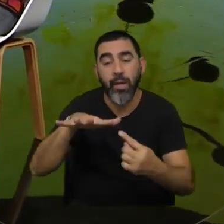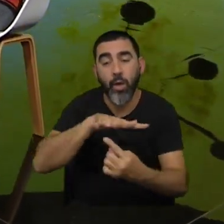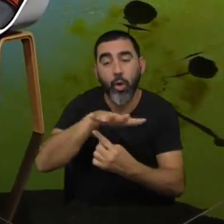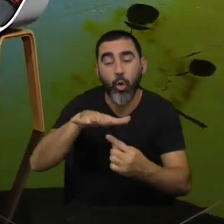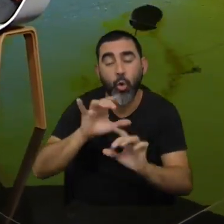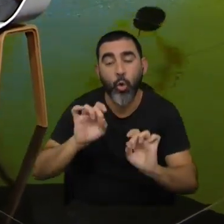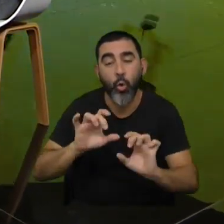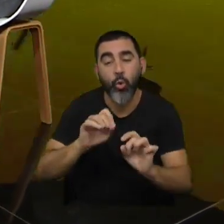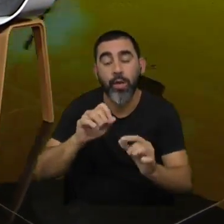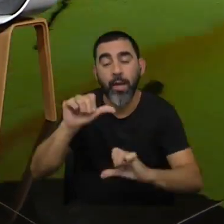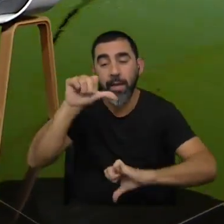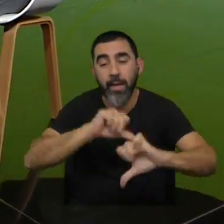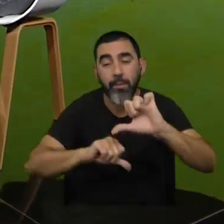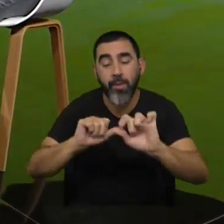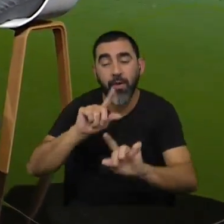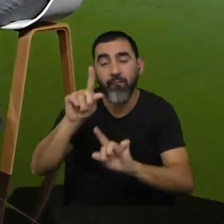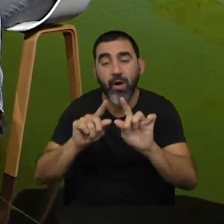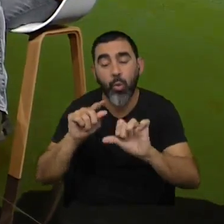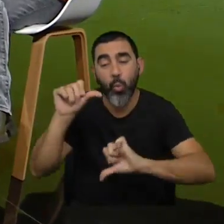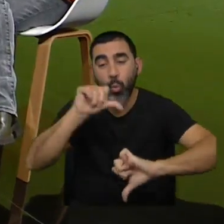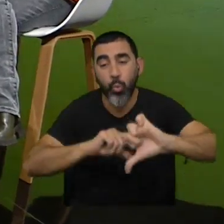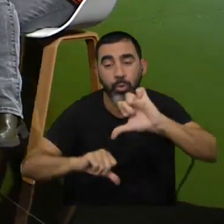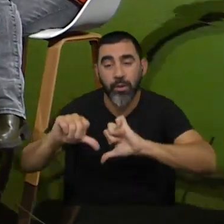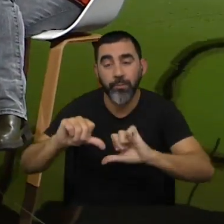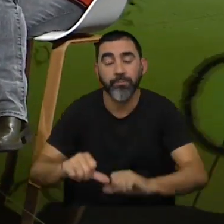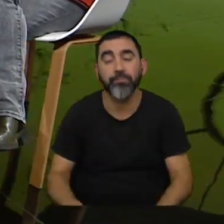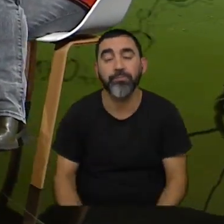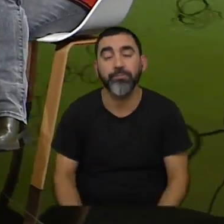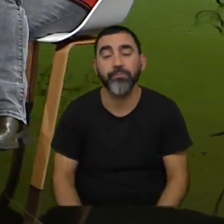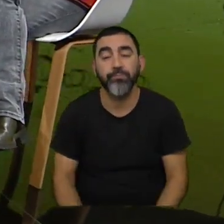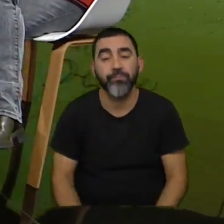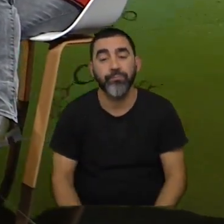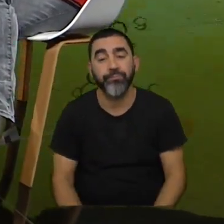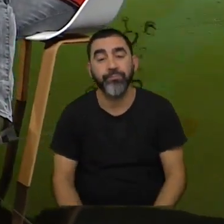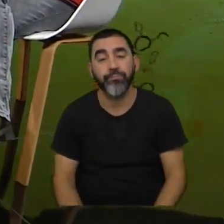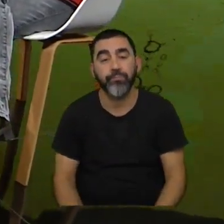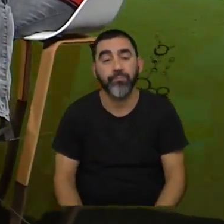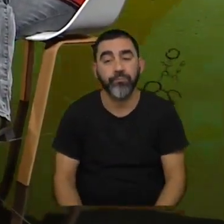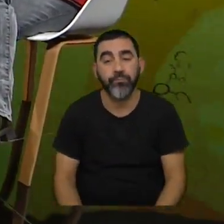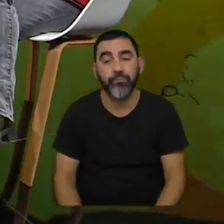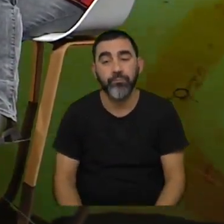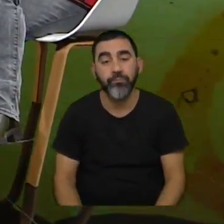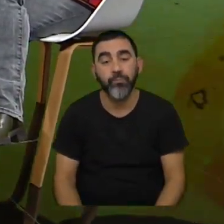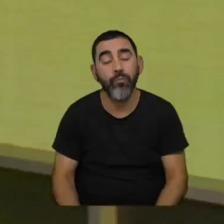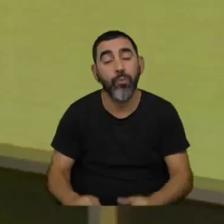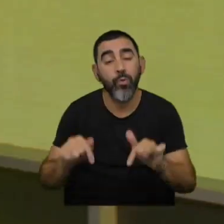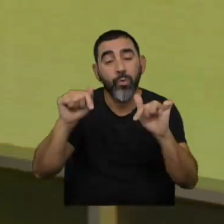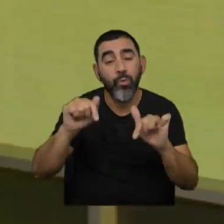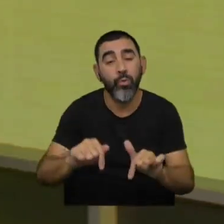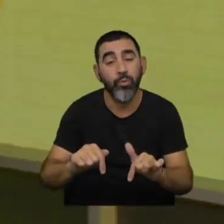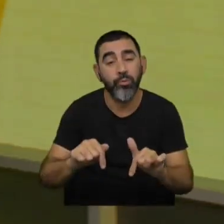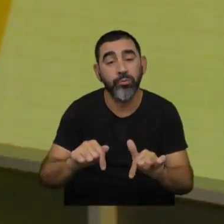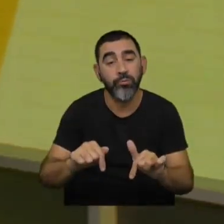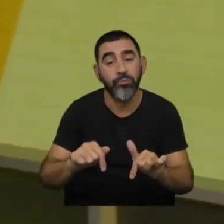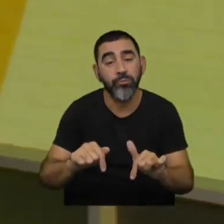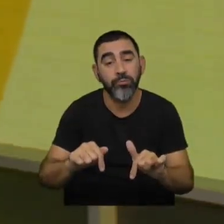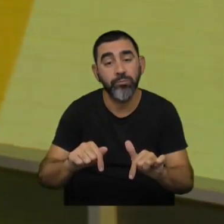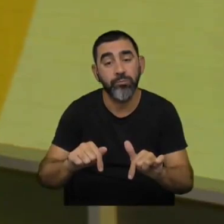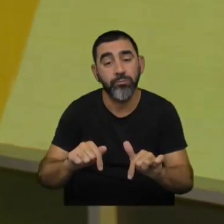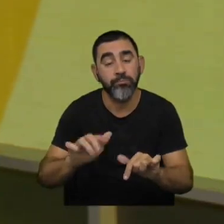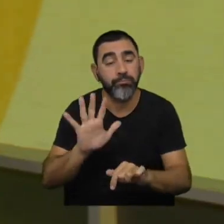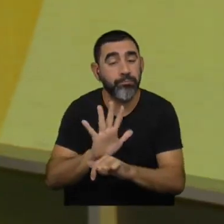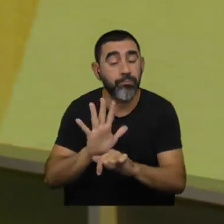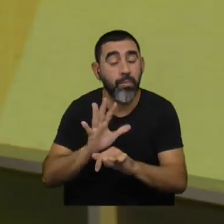de Facultad de Química. Bienvenidas ambas a Sobre Ciencia. Y hoy están tan adoptadas, ¿no?,